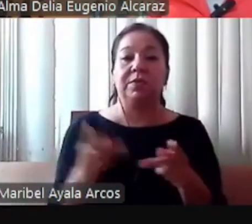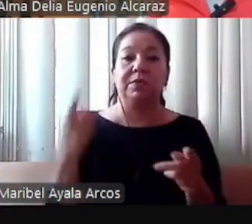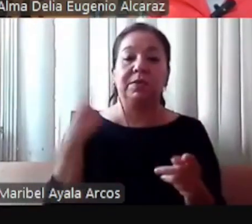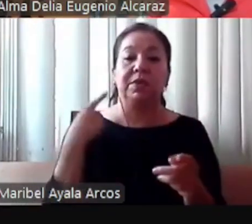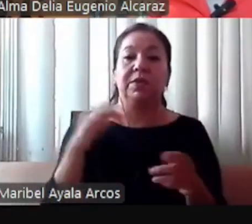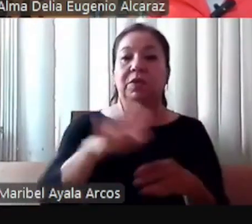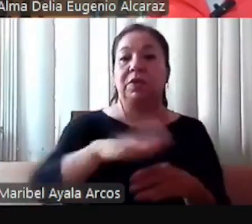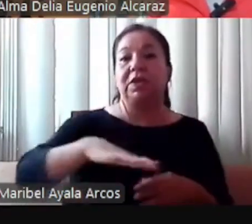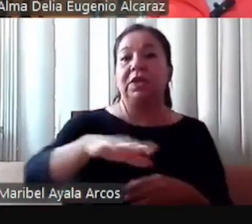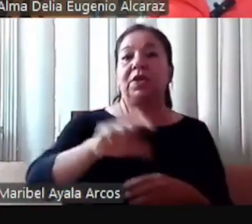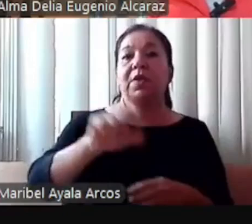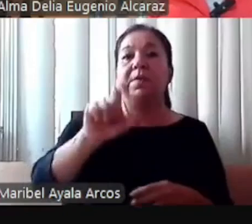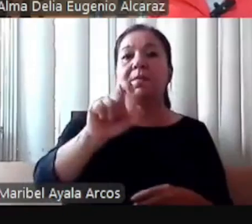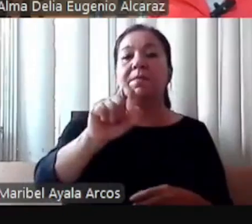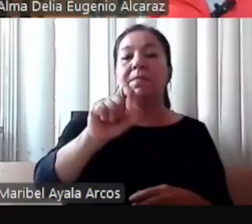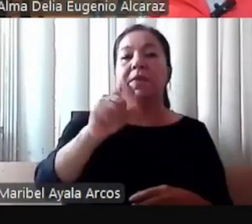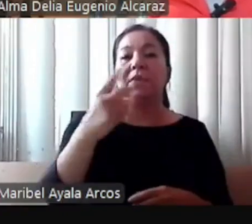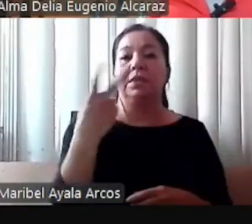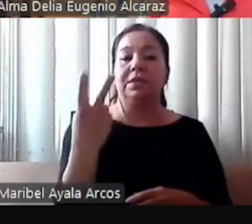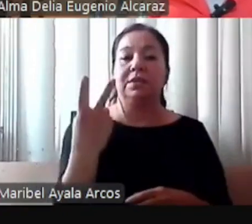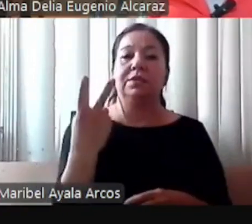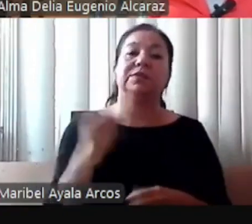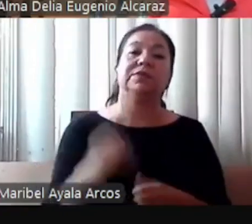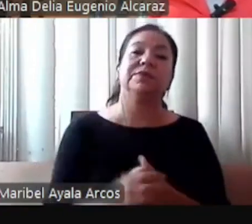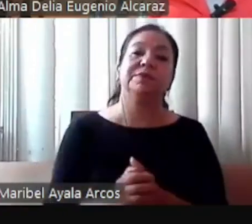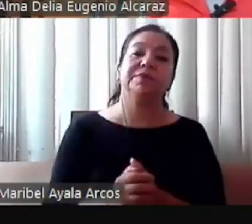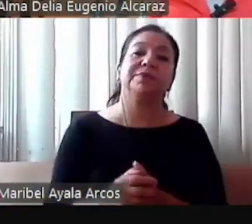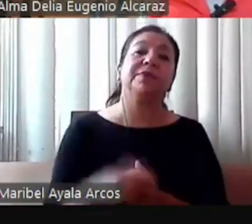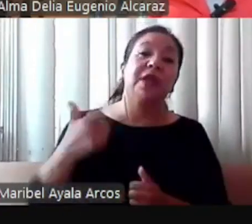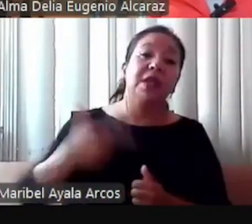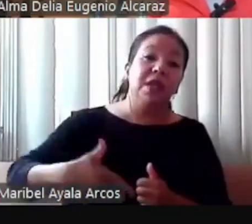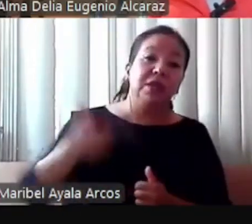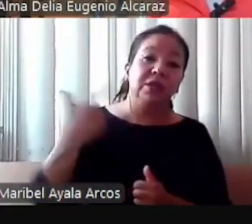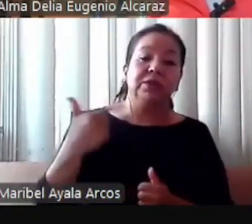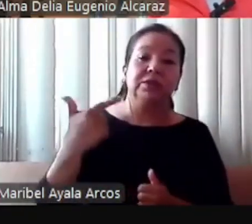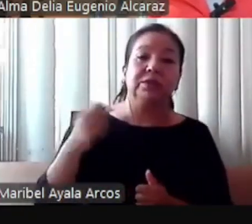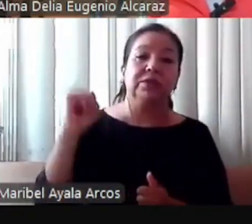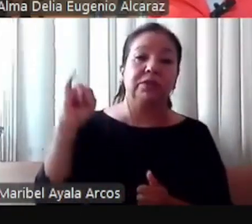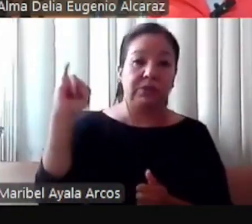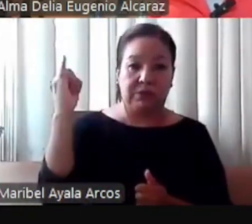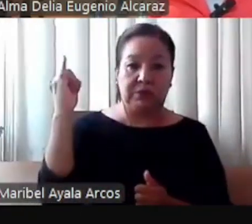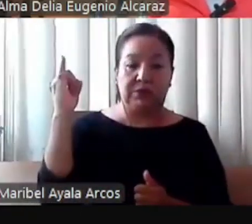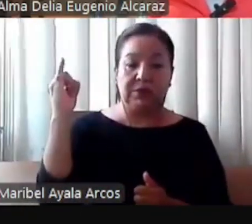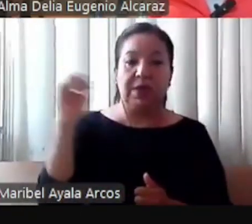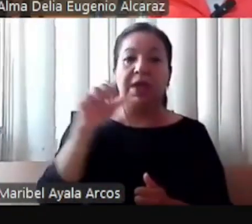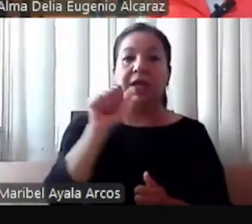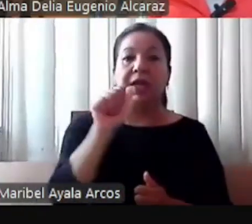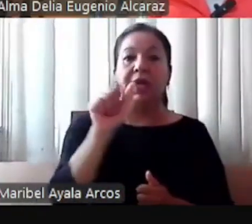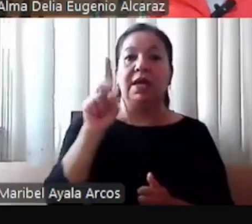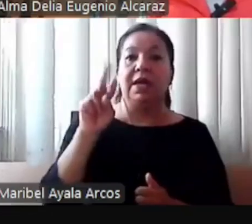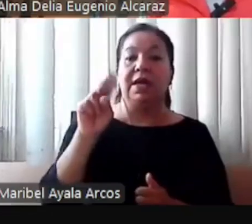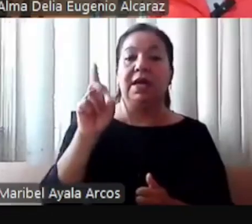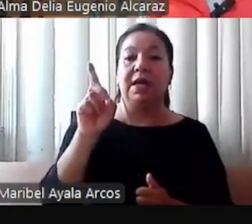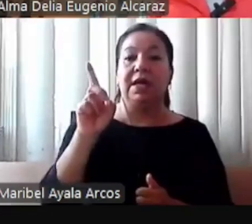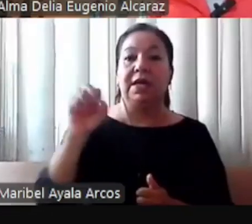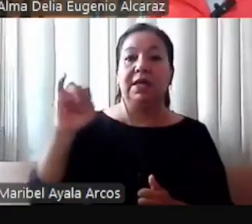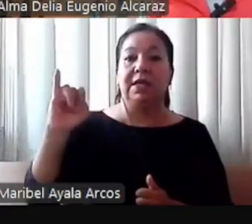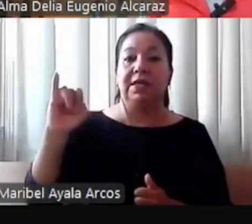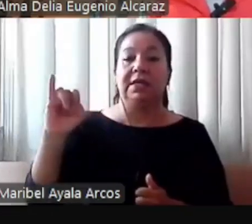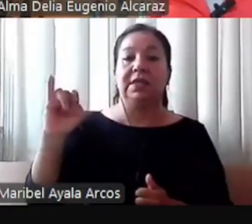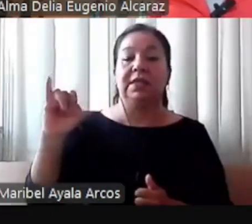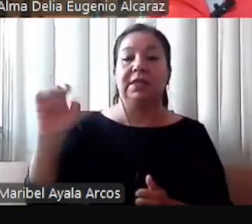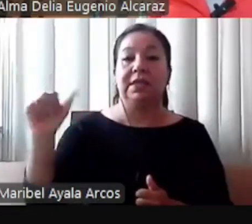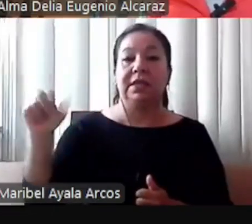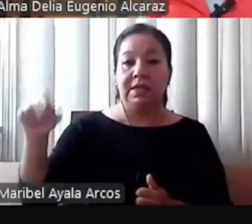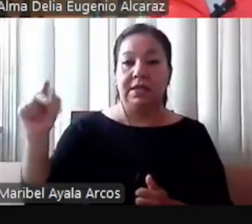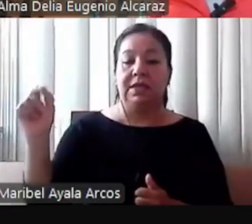22. Asimismo, el día 12 de junio, la ciudadana Adriana Moctezuma Ortega, en su calidad de propietaria de la primera regiduría